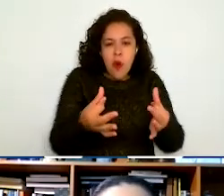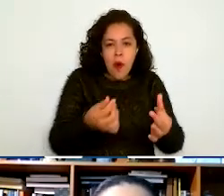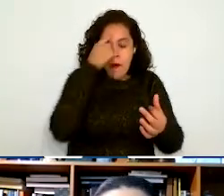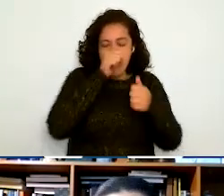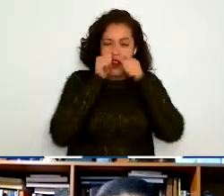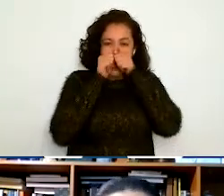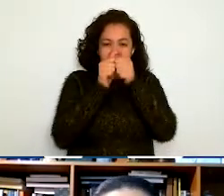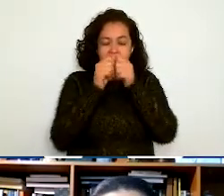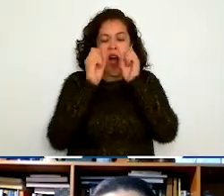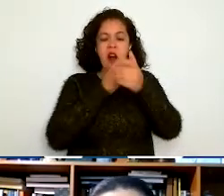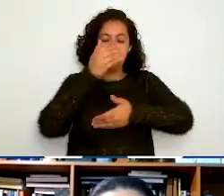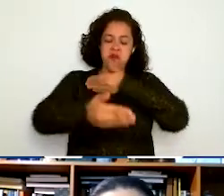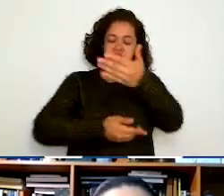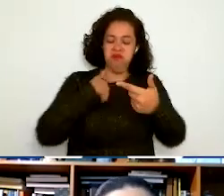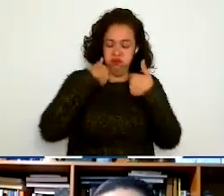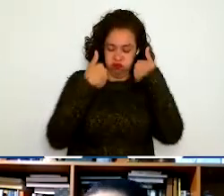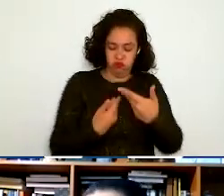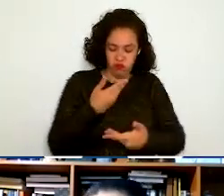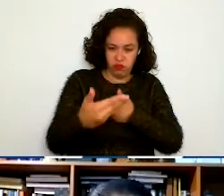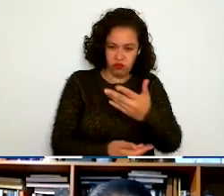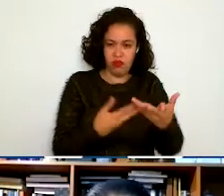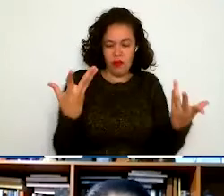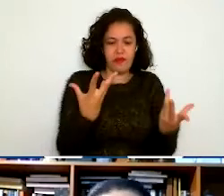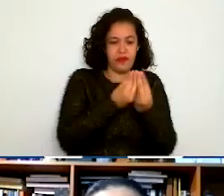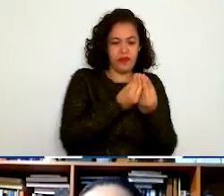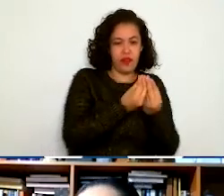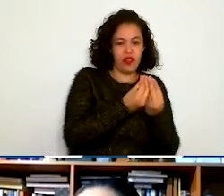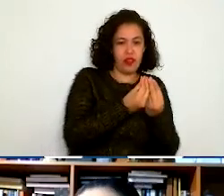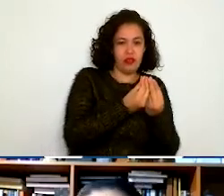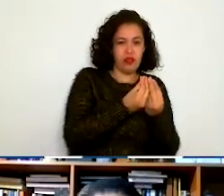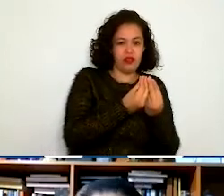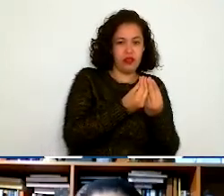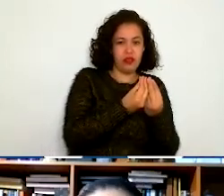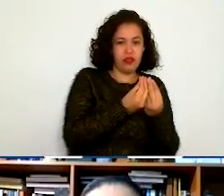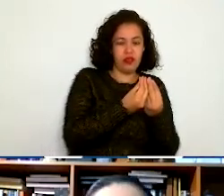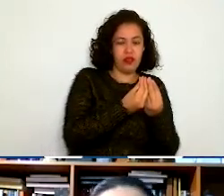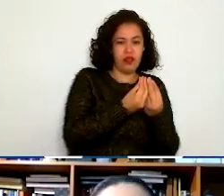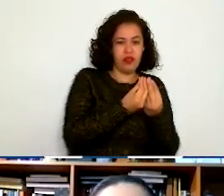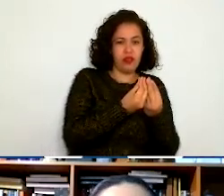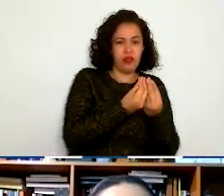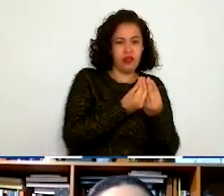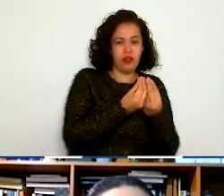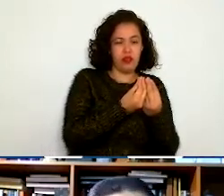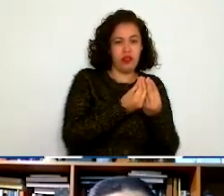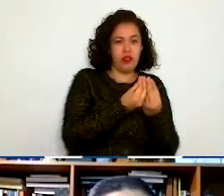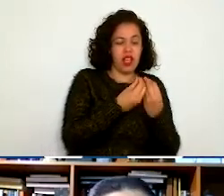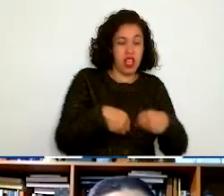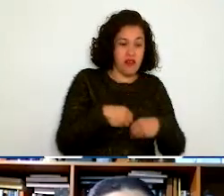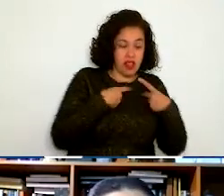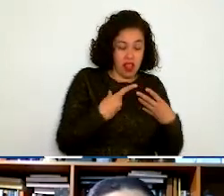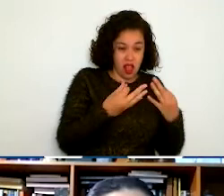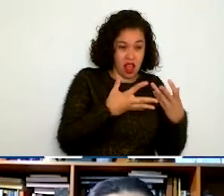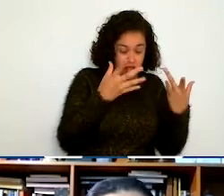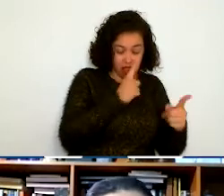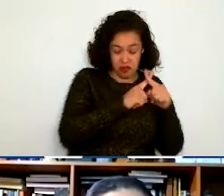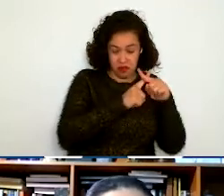atención o en el servicio que doy va de la mano y directamente impacta en la calidad de vida de las personas.